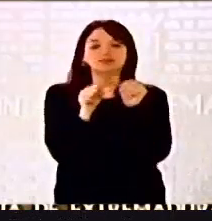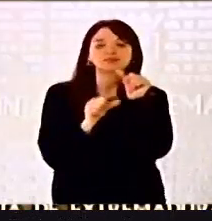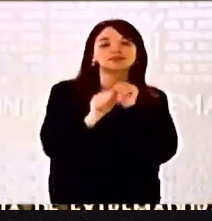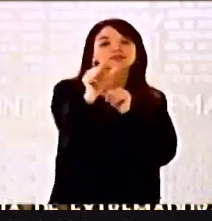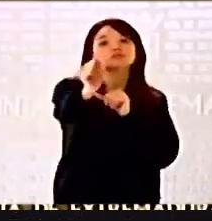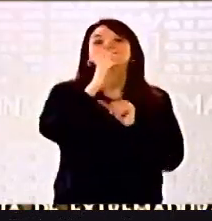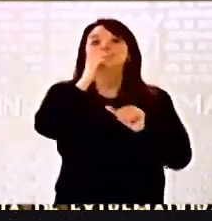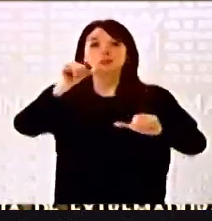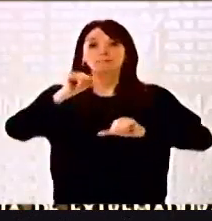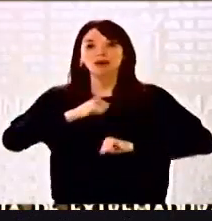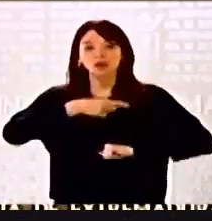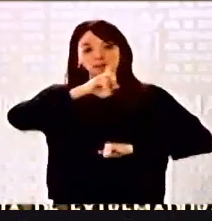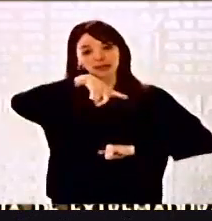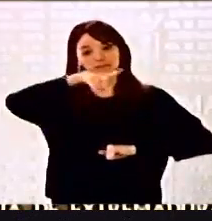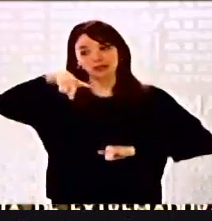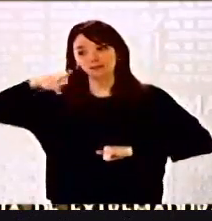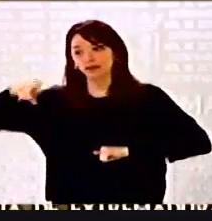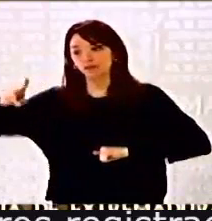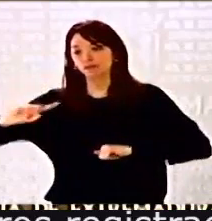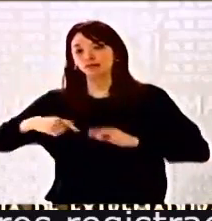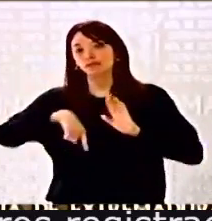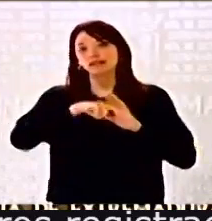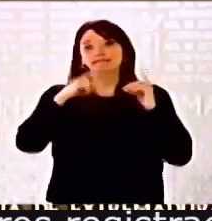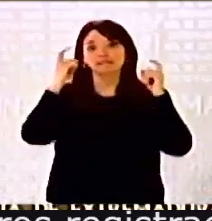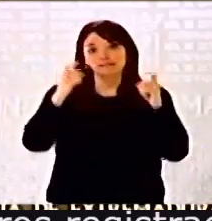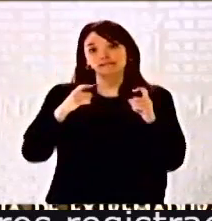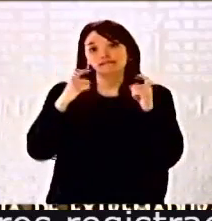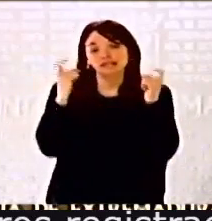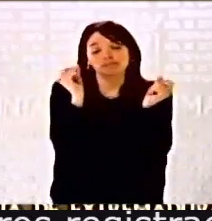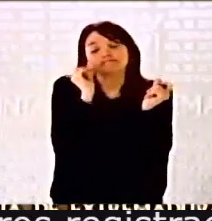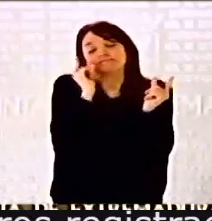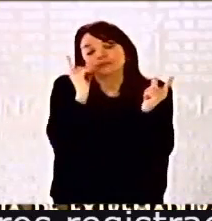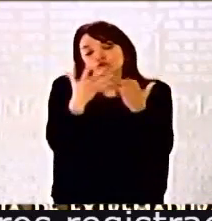registrados mensuales pues intentaremos identificar todo lo que está ocurriendo.